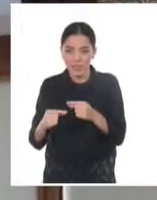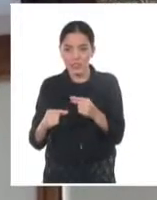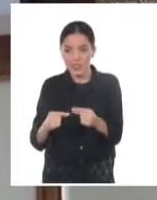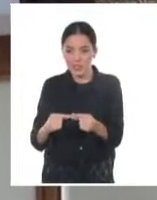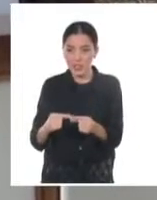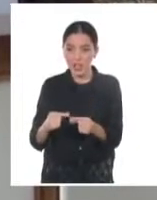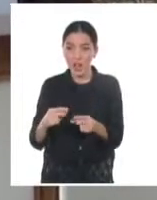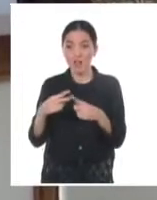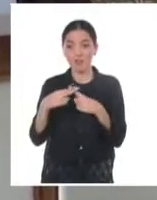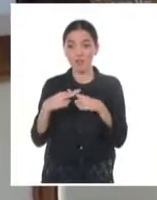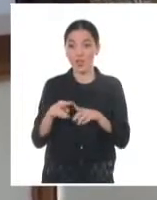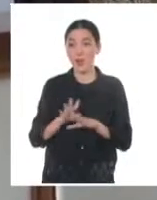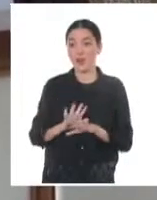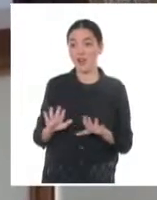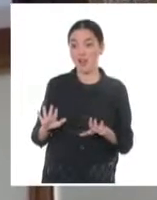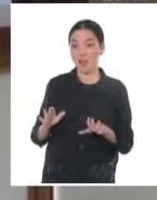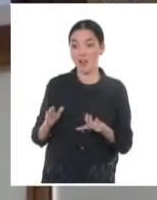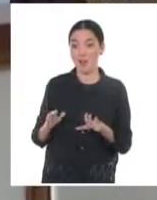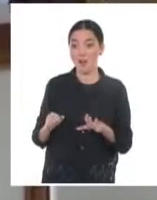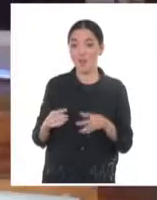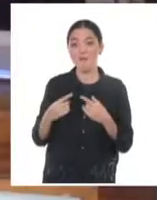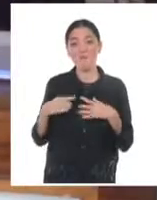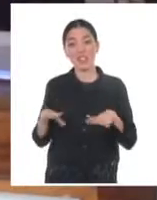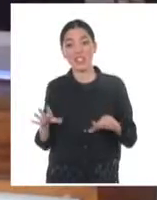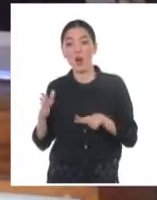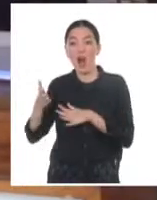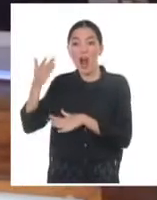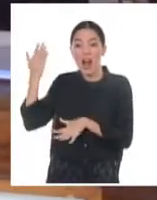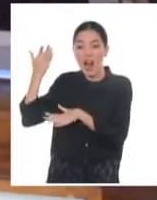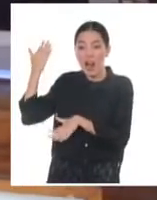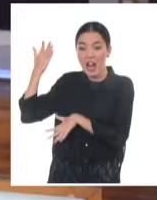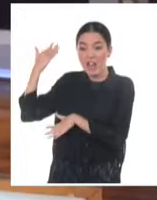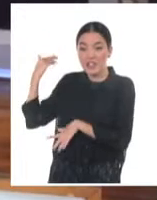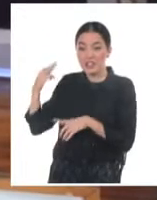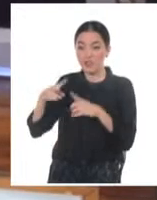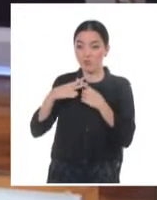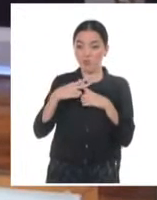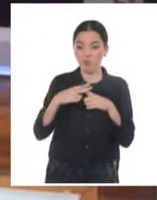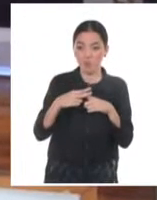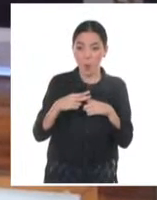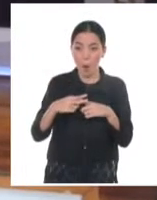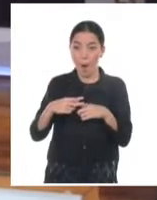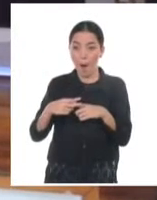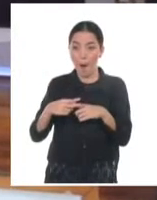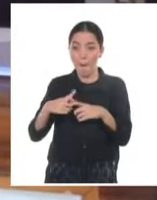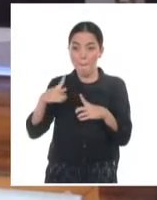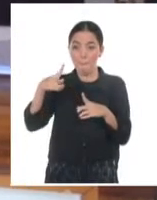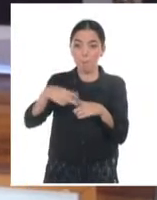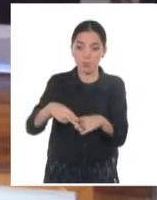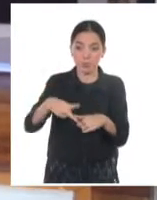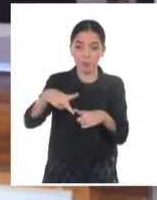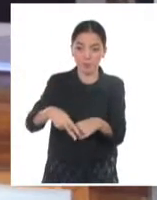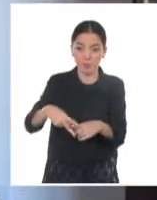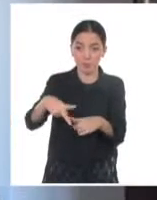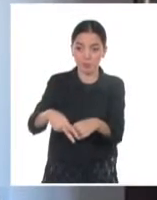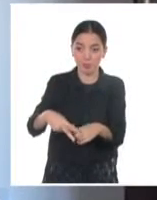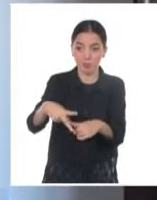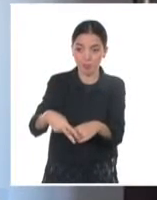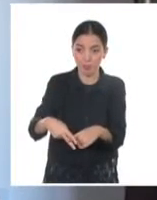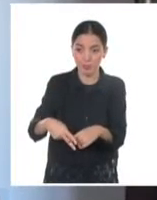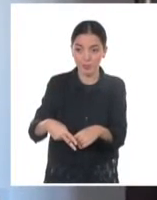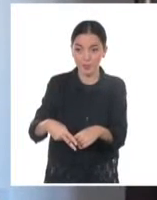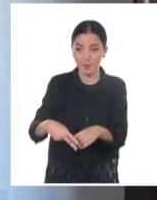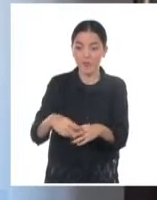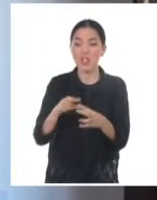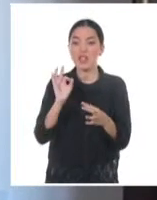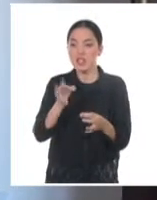vez, a pesar de desarrollarse en condiciones de carencias, el proceso constructivo y de acondicionamiento interior para su puesta en marcha